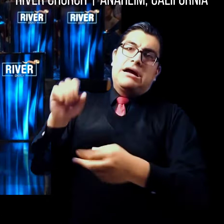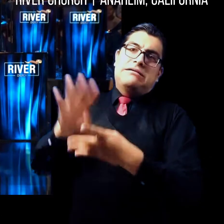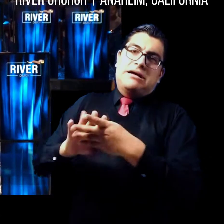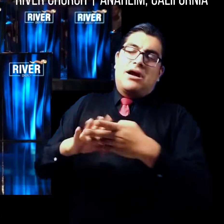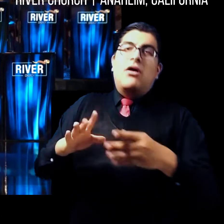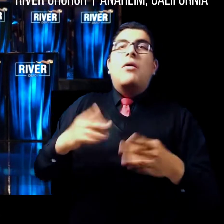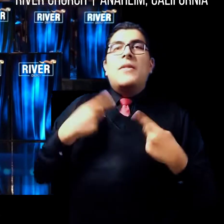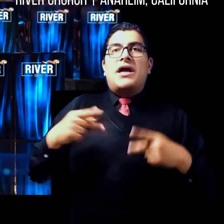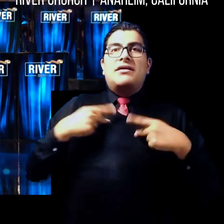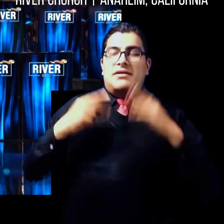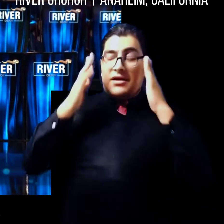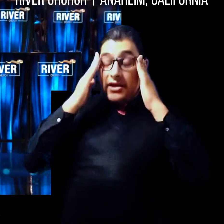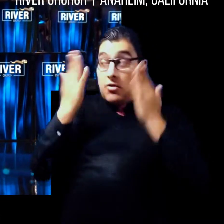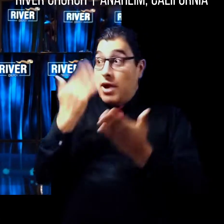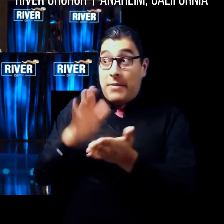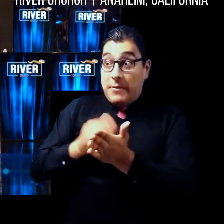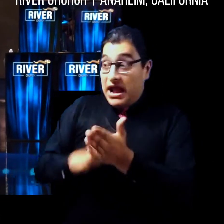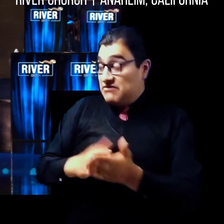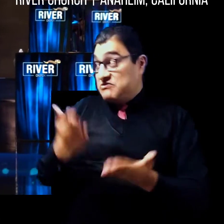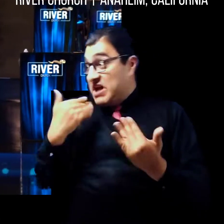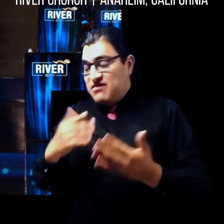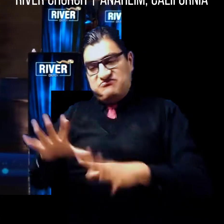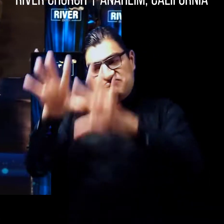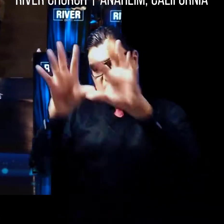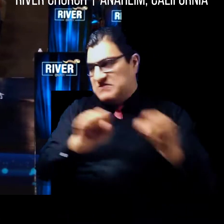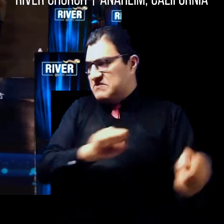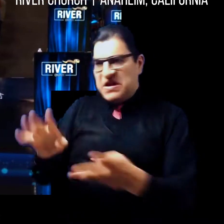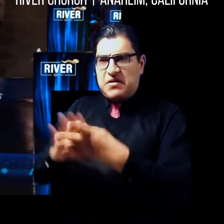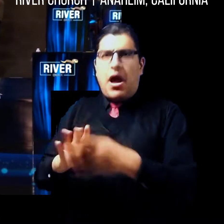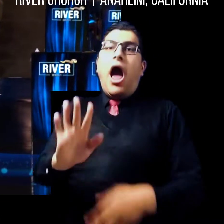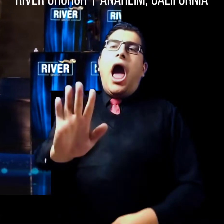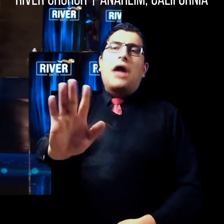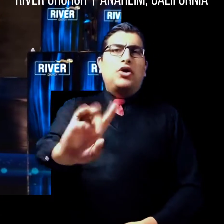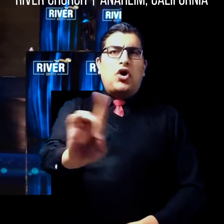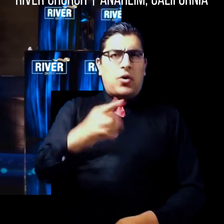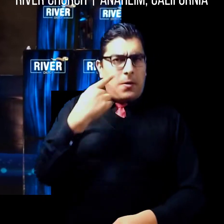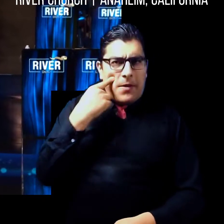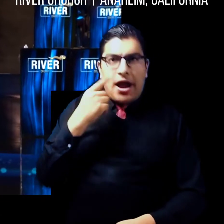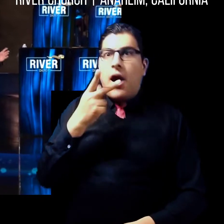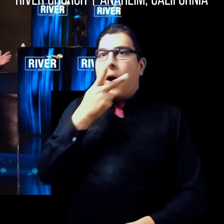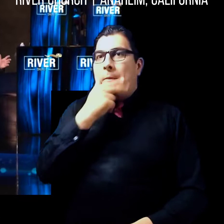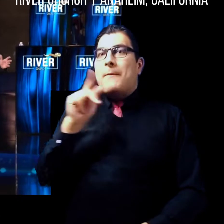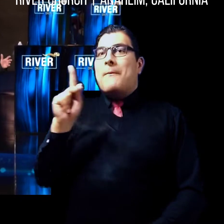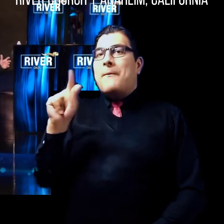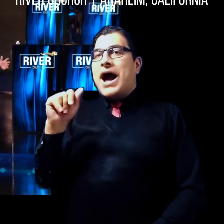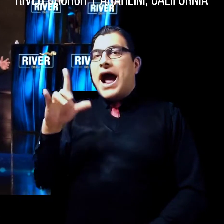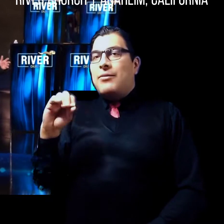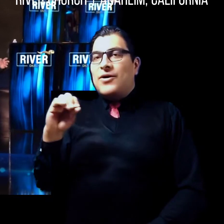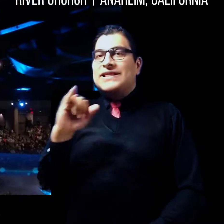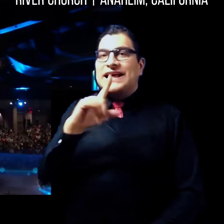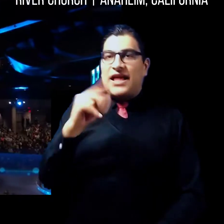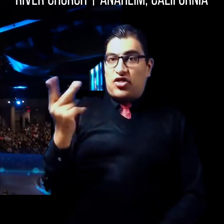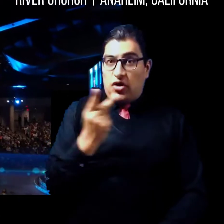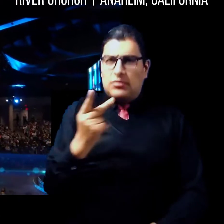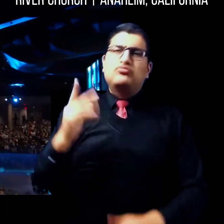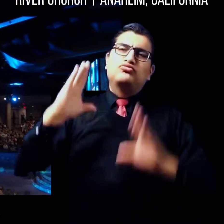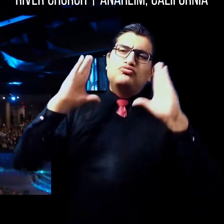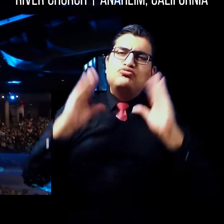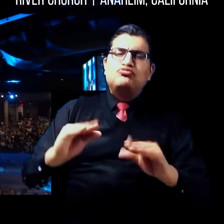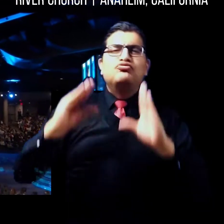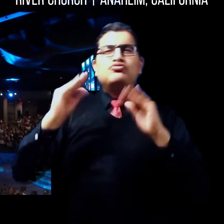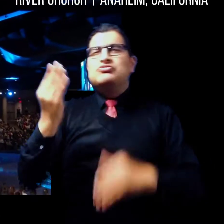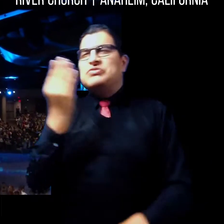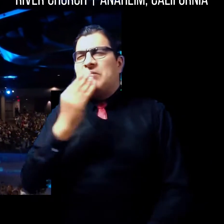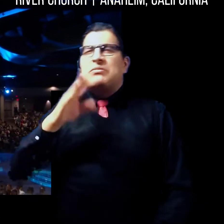migra o andaba sin papeles. No. Esto es así. Pablo y Silas están predicando. De